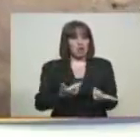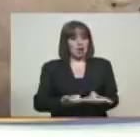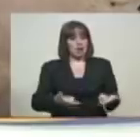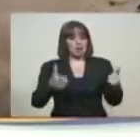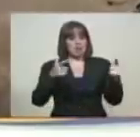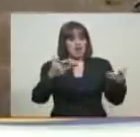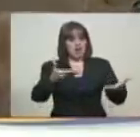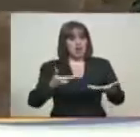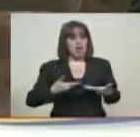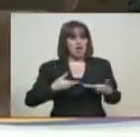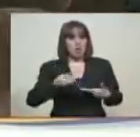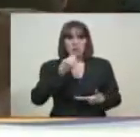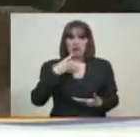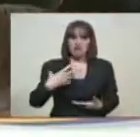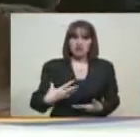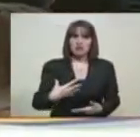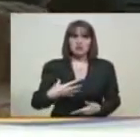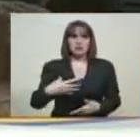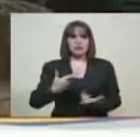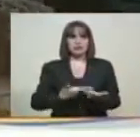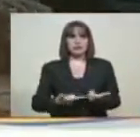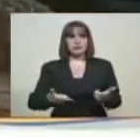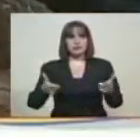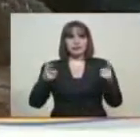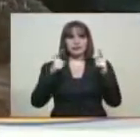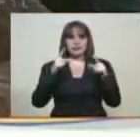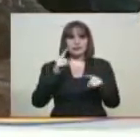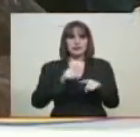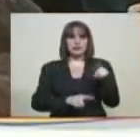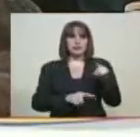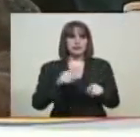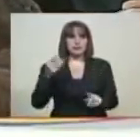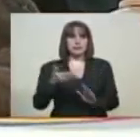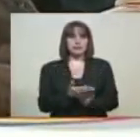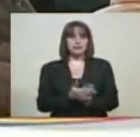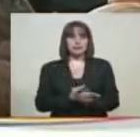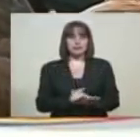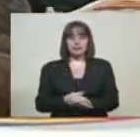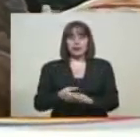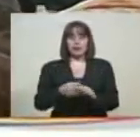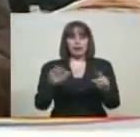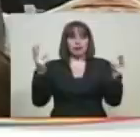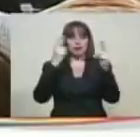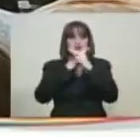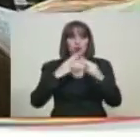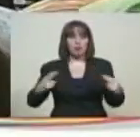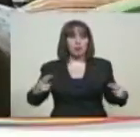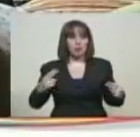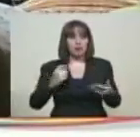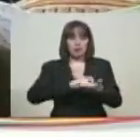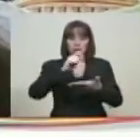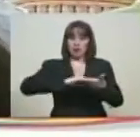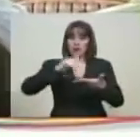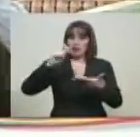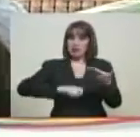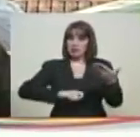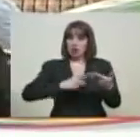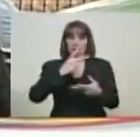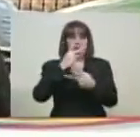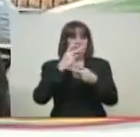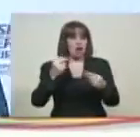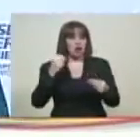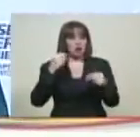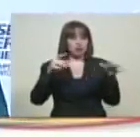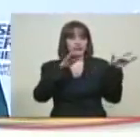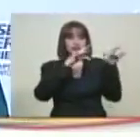beneficio y libertad se comprometan por escrito de palabra y de acción a no volver a la